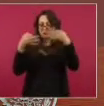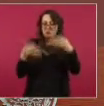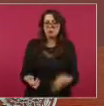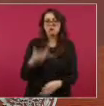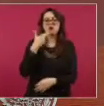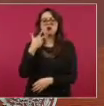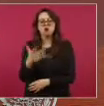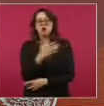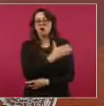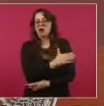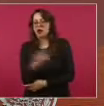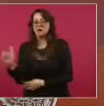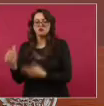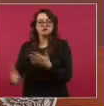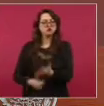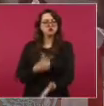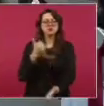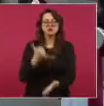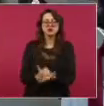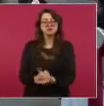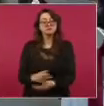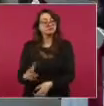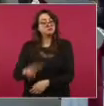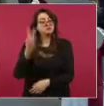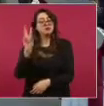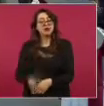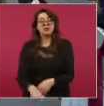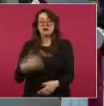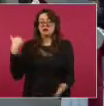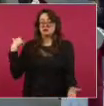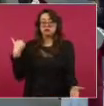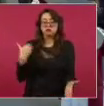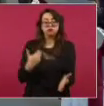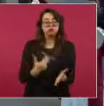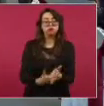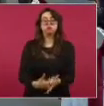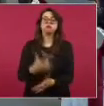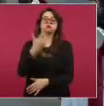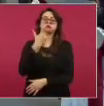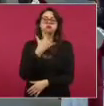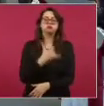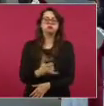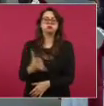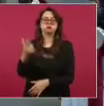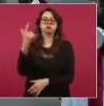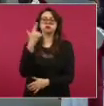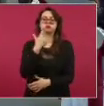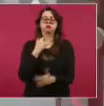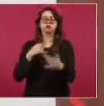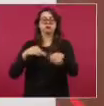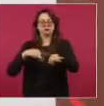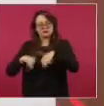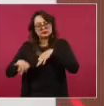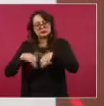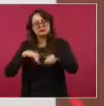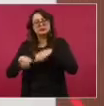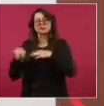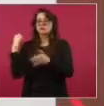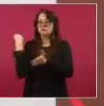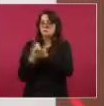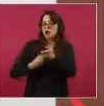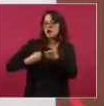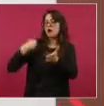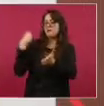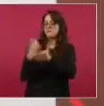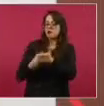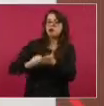Realmente es largo, esforzado, vivo y muy interesante el recorrido de la lucha obrera desde entonces y hasta nuestros días.